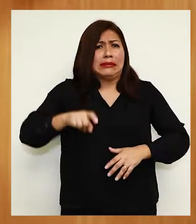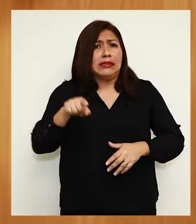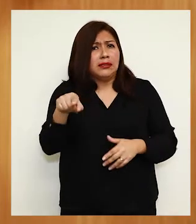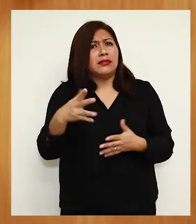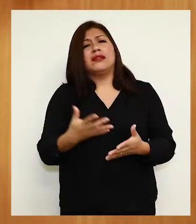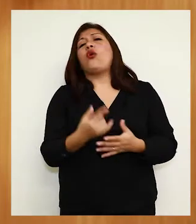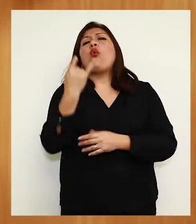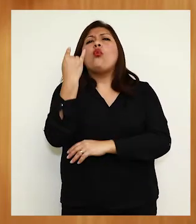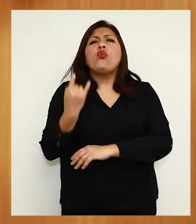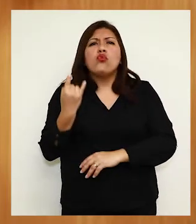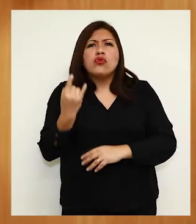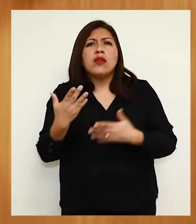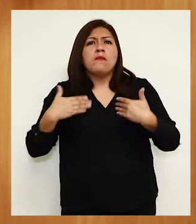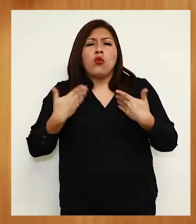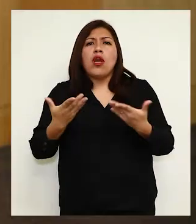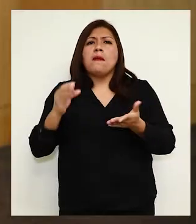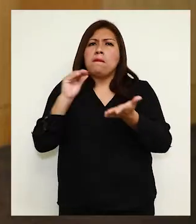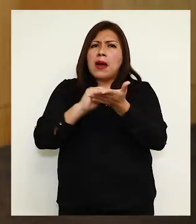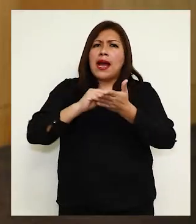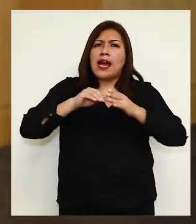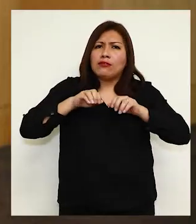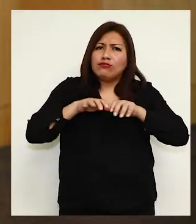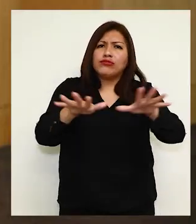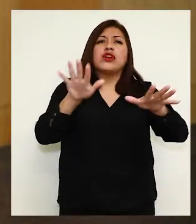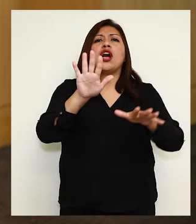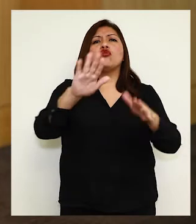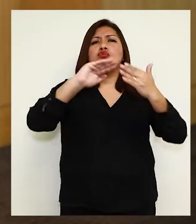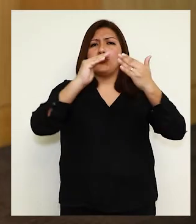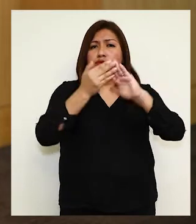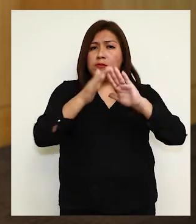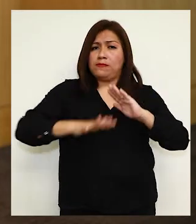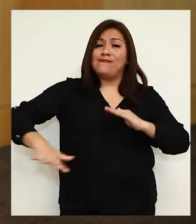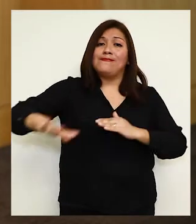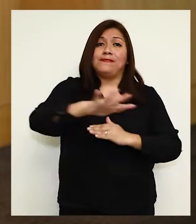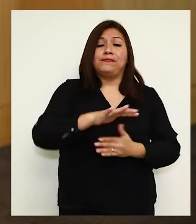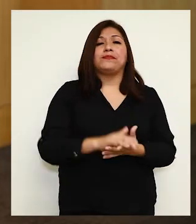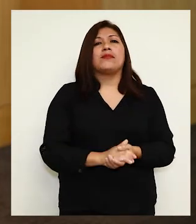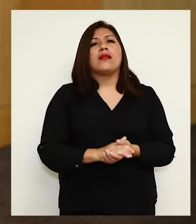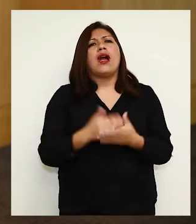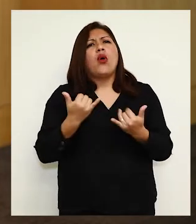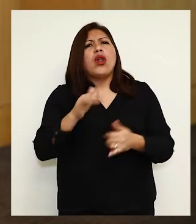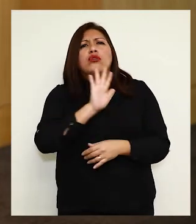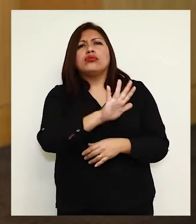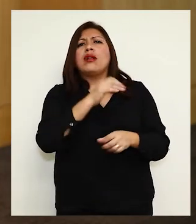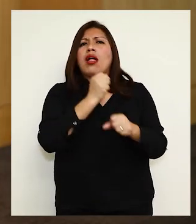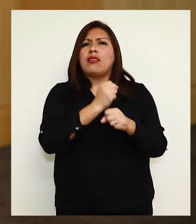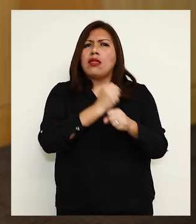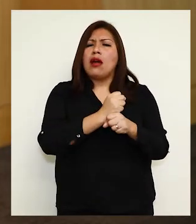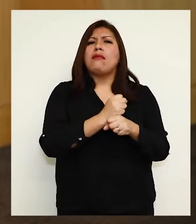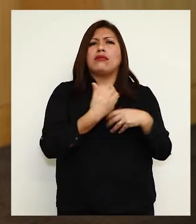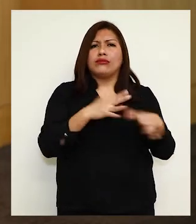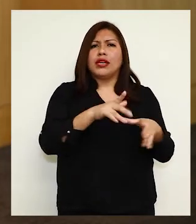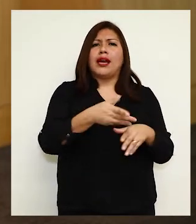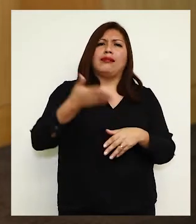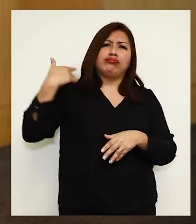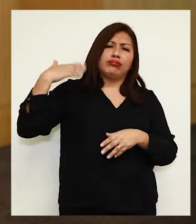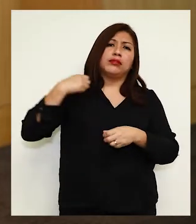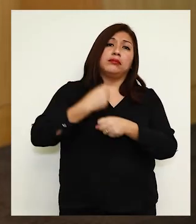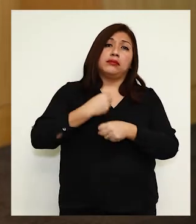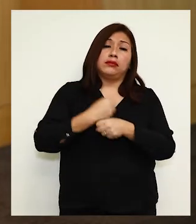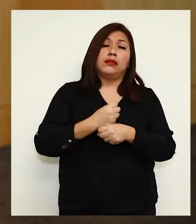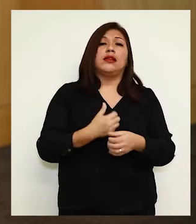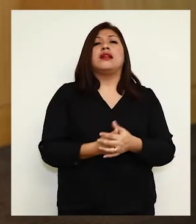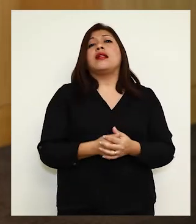puede hacerse extensivo a su comunidad. Cuéntanos sobre el proceso de trabajo que vienen realizando también de forma descentralizada a nivel